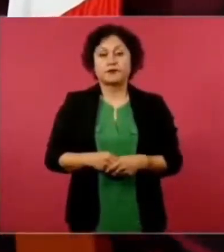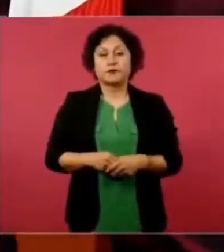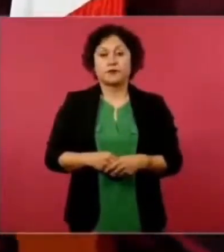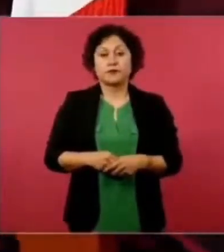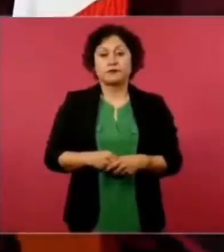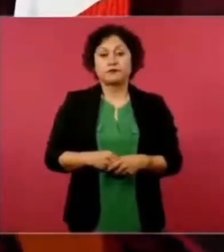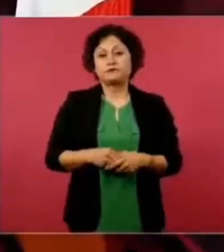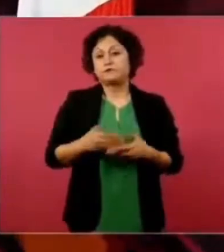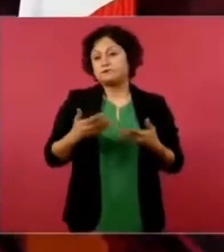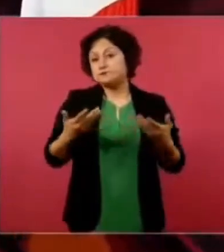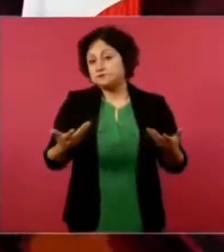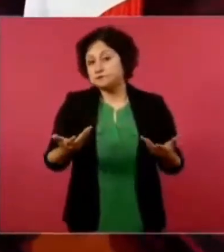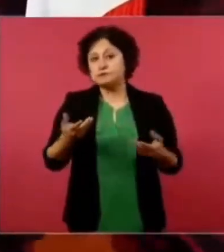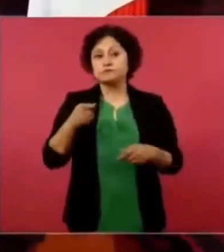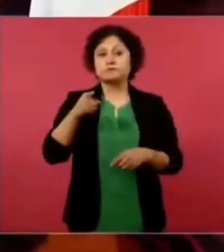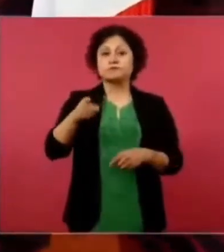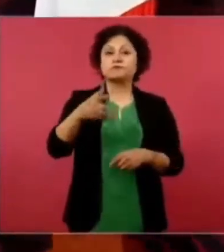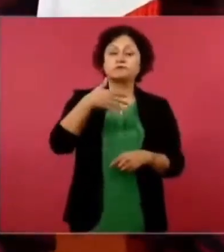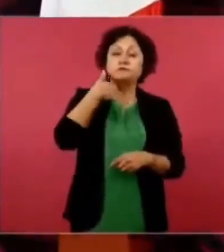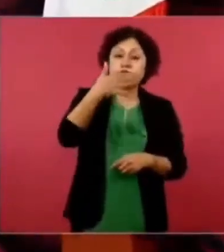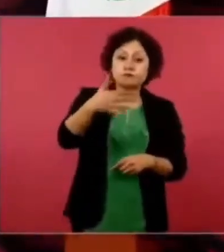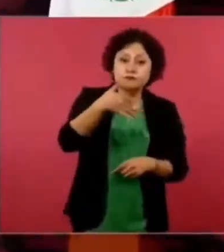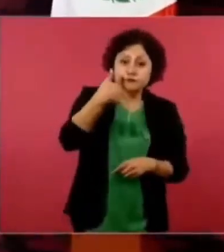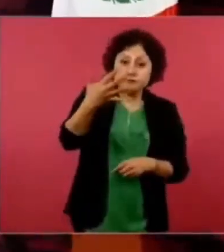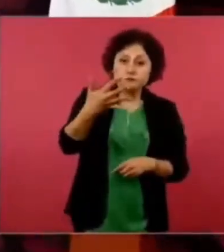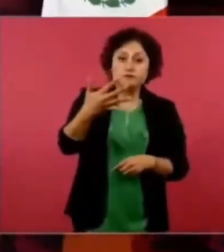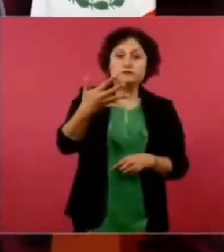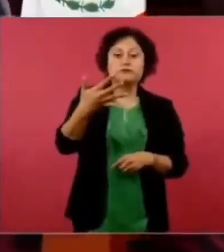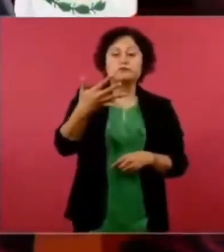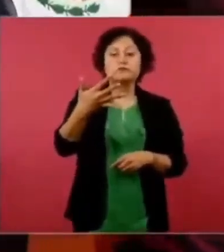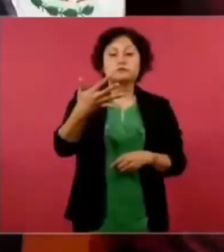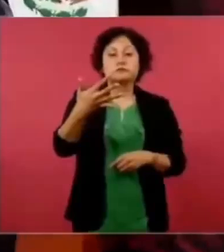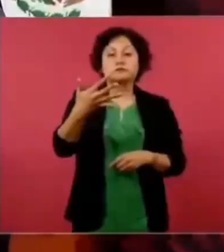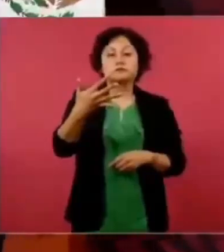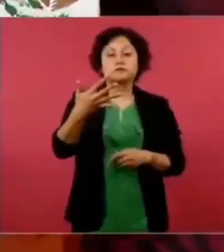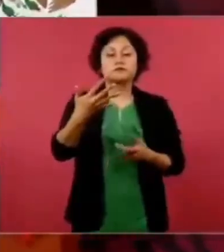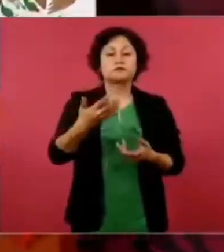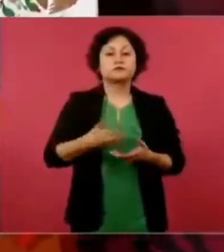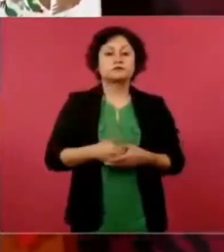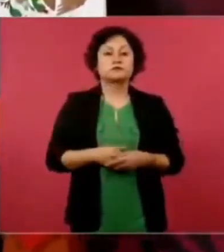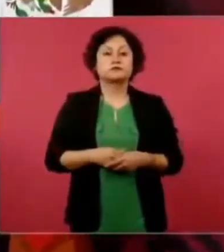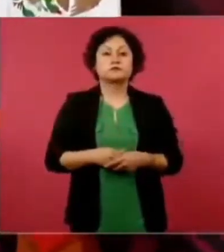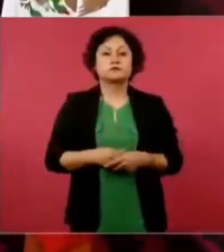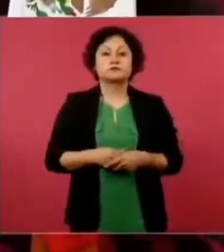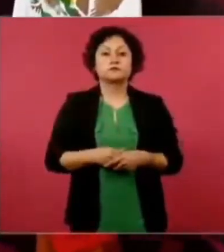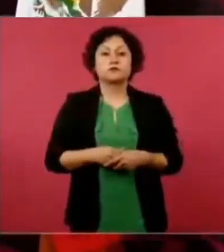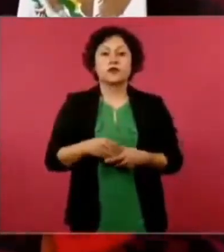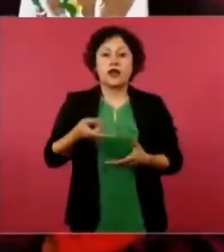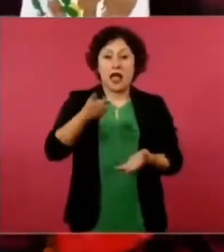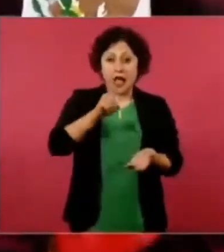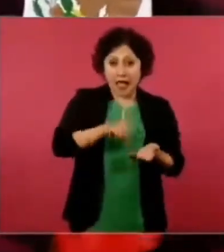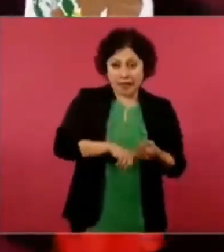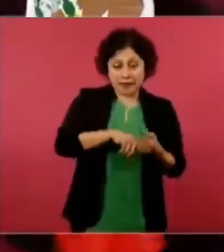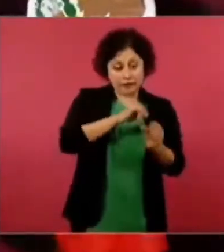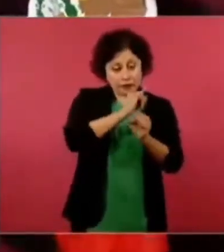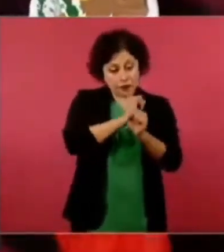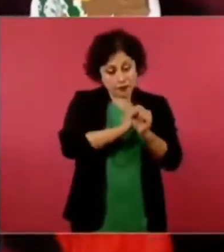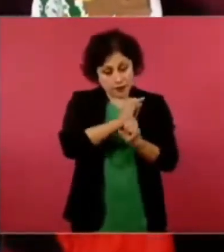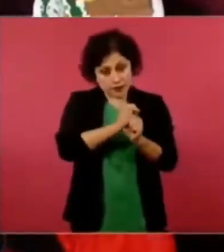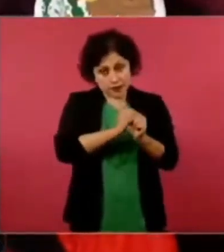haya corrupción y se integren mal las averiguaciones